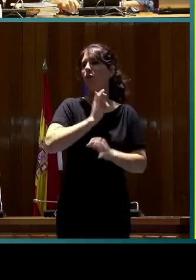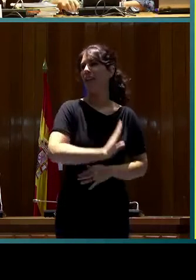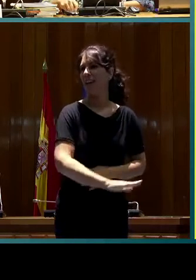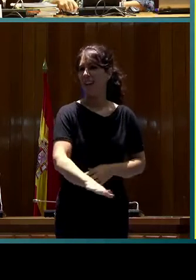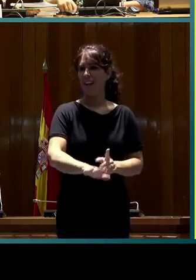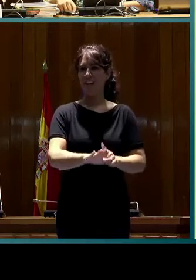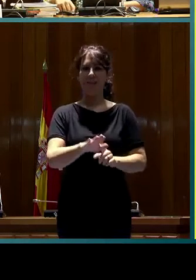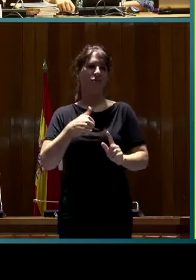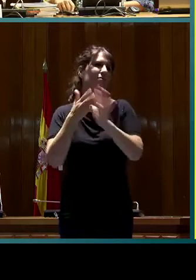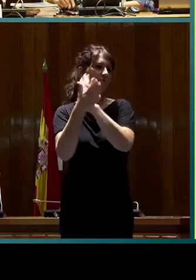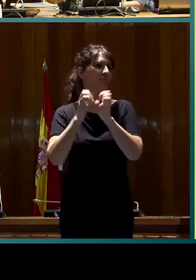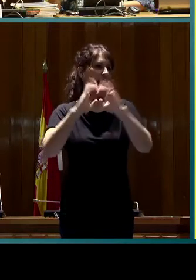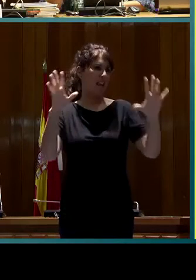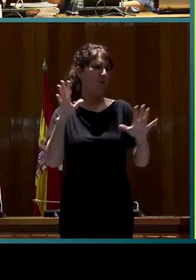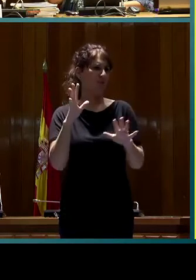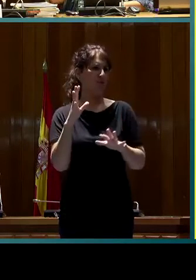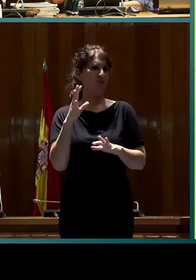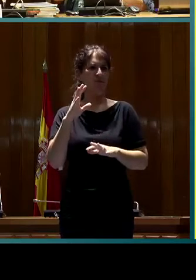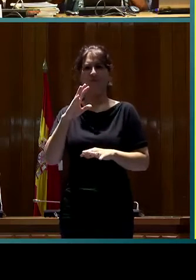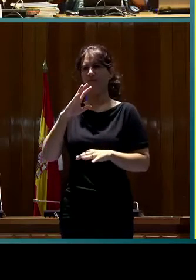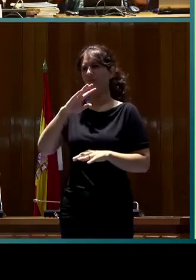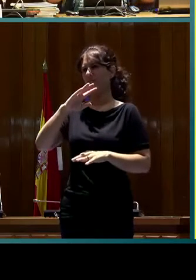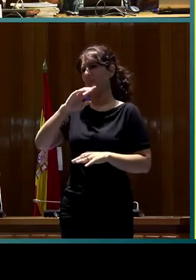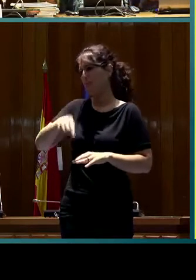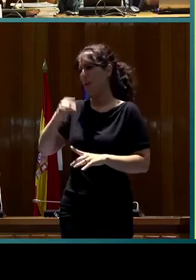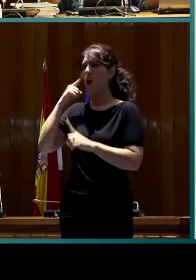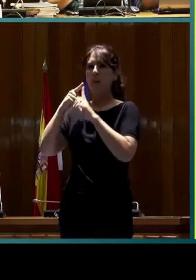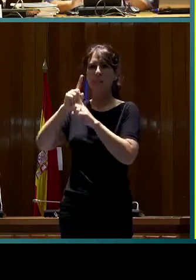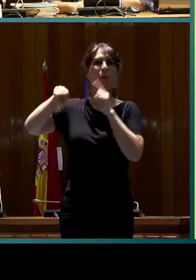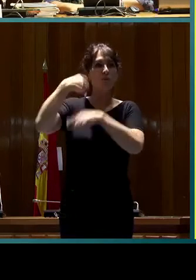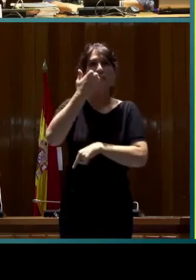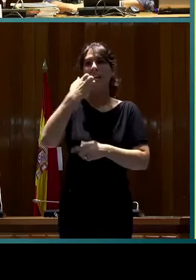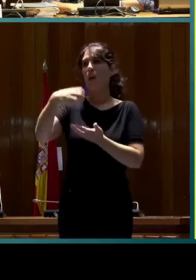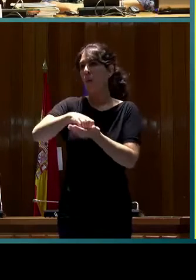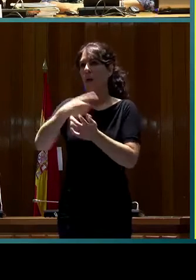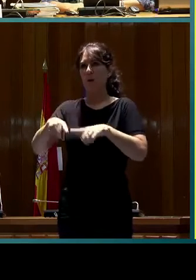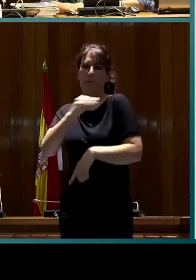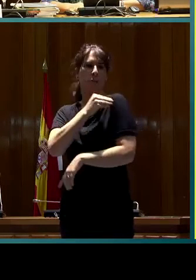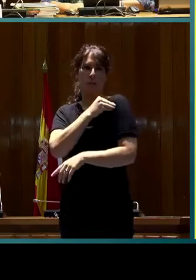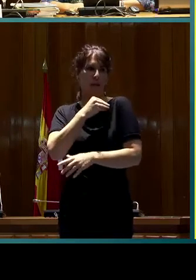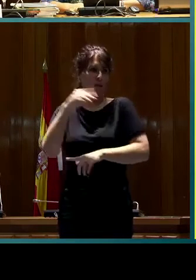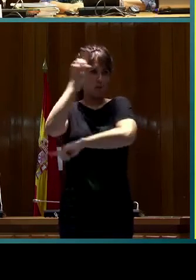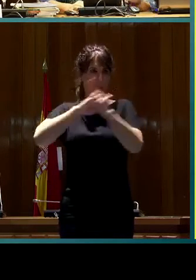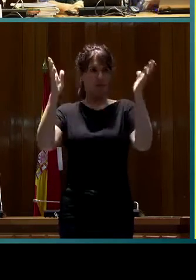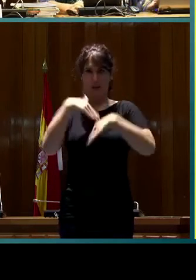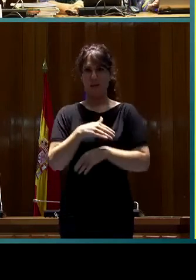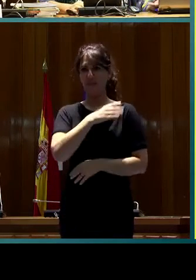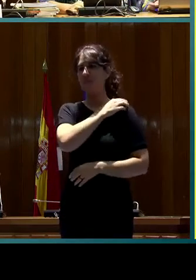claro para que después, si tenéis alguna duda, pues que la preguntéis sin problema.